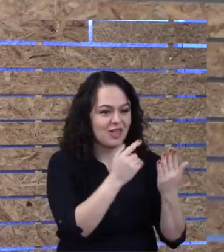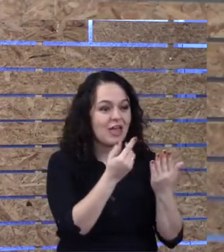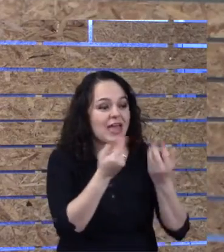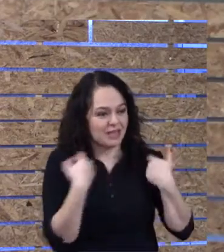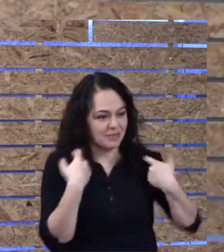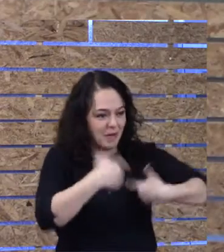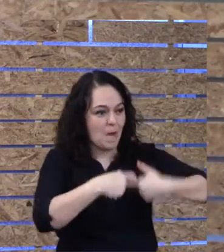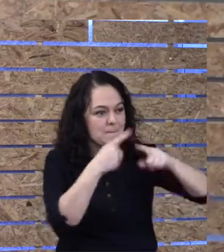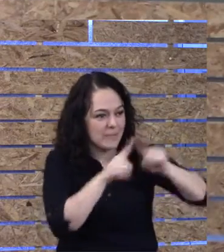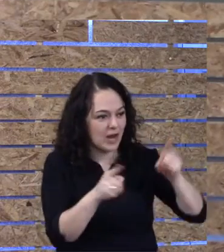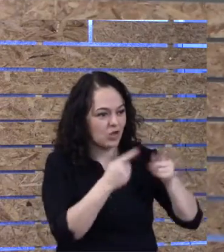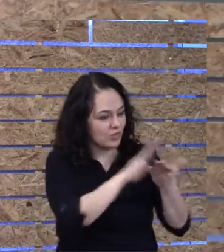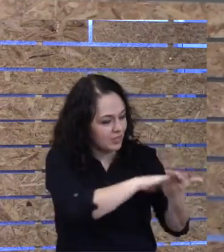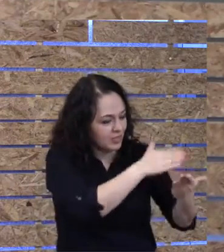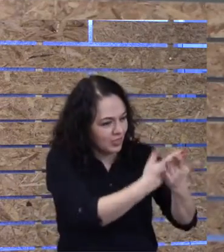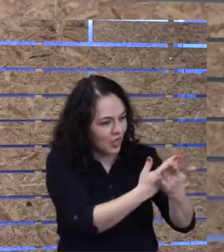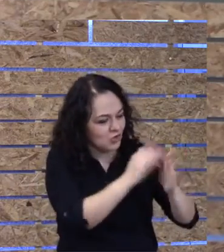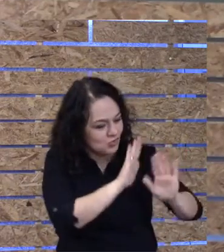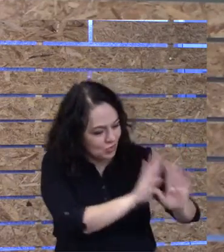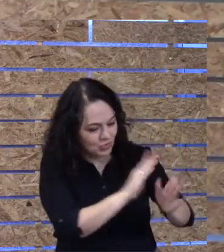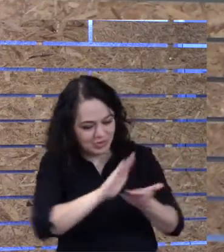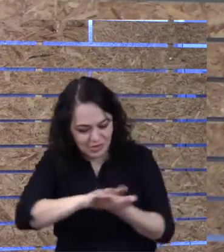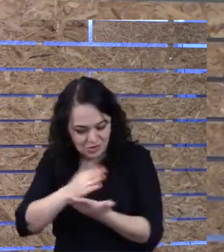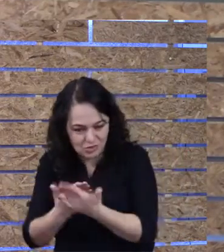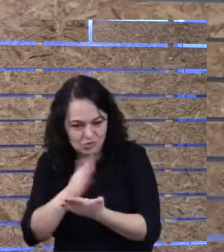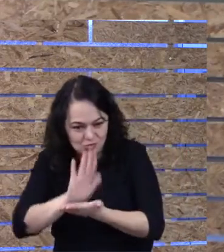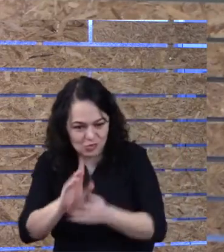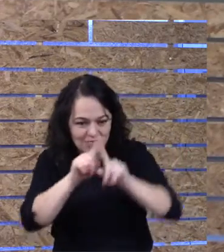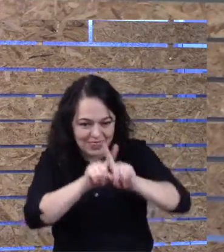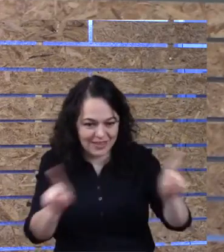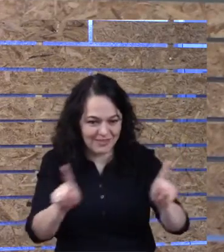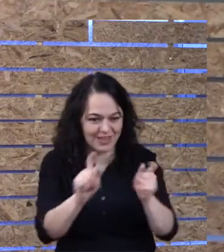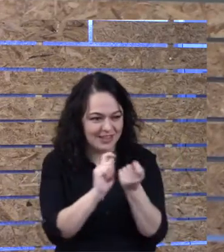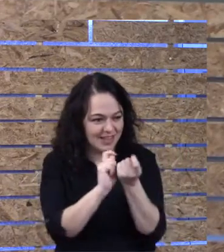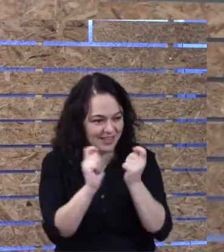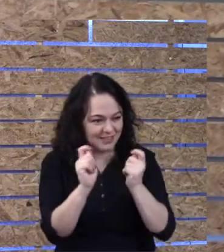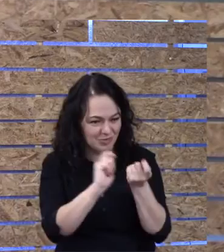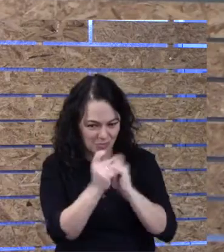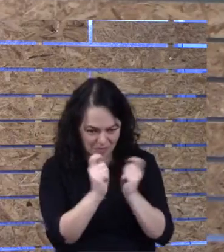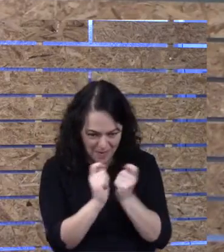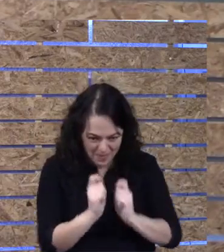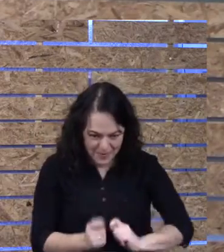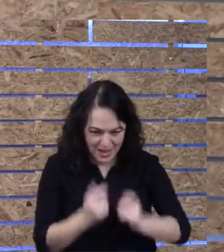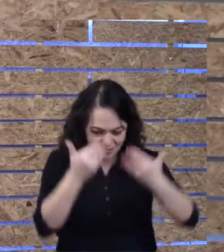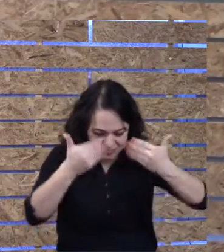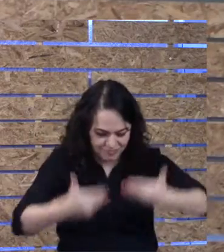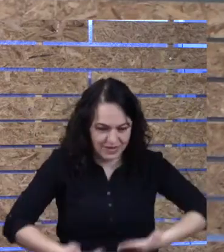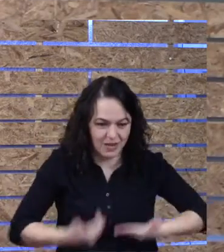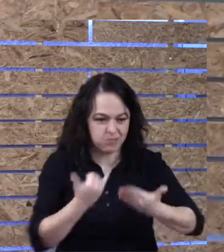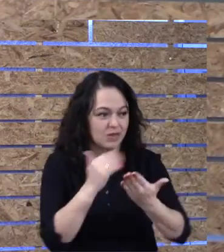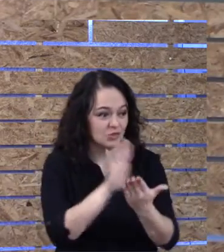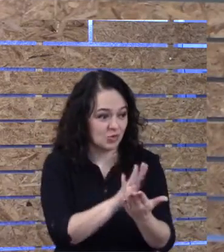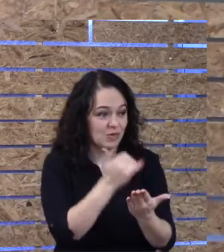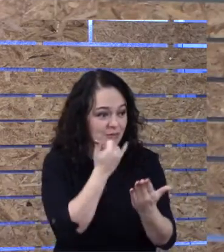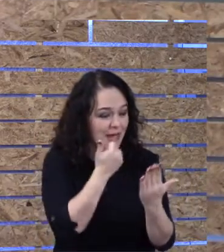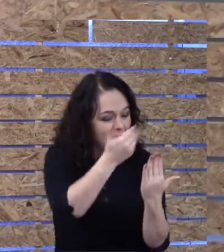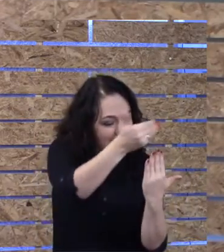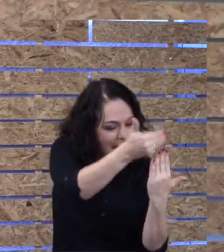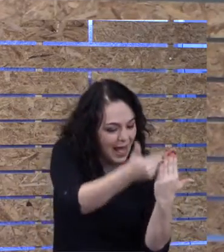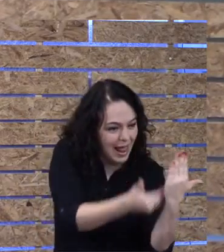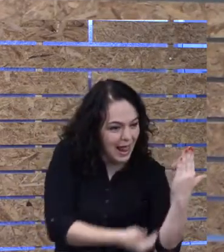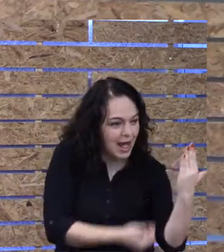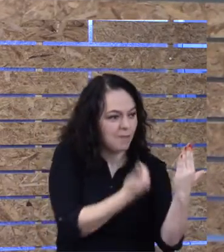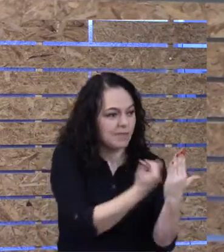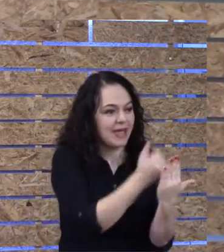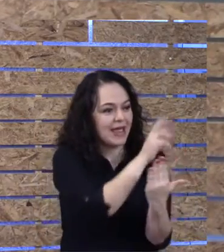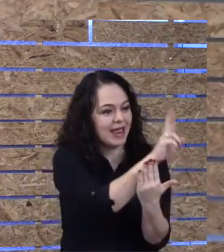pero la idea de esta versión o esta edición de la Biblia, por eso es tan grande, es que tiene en una columna